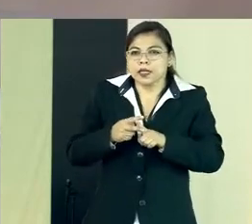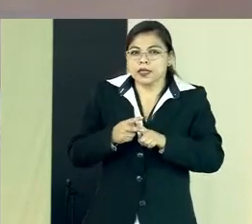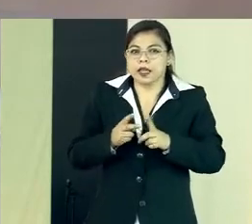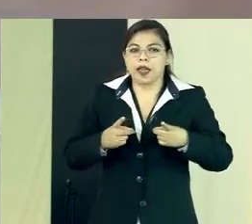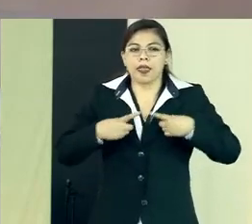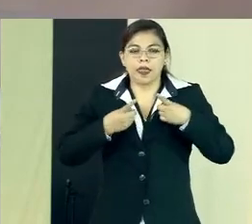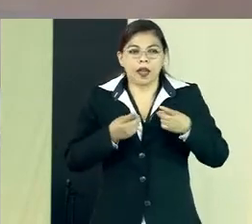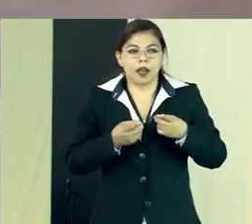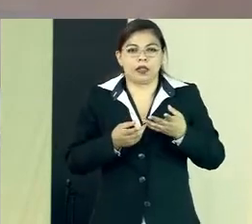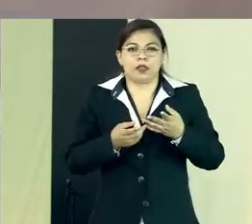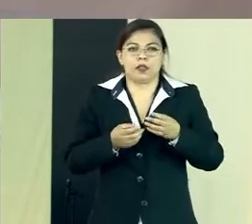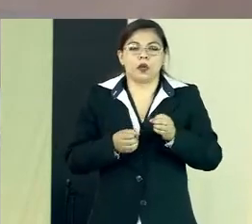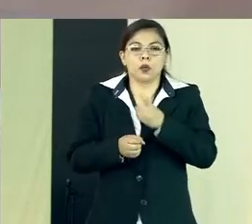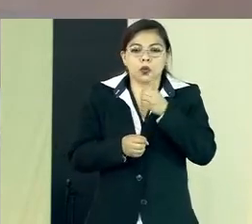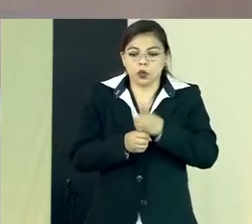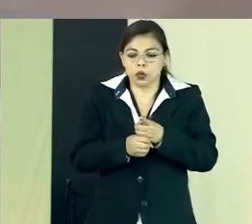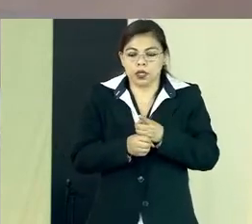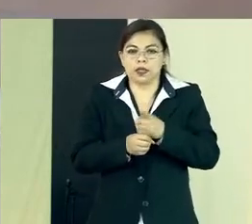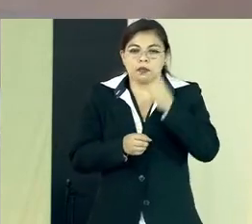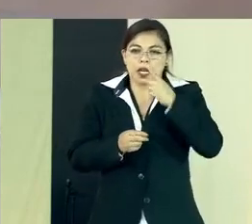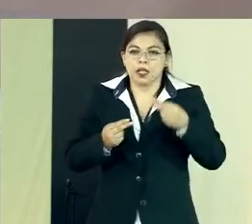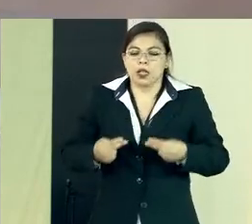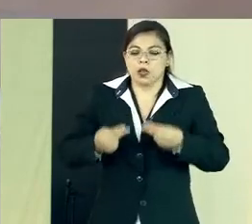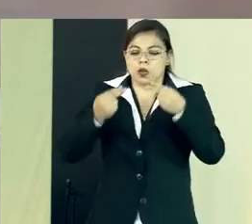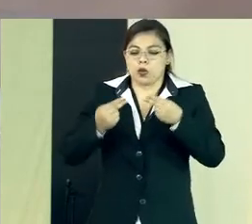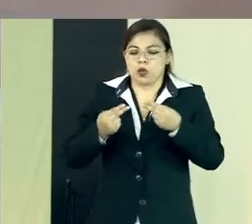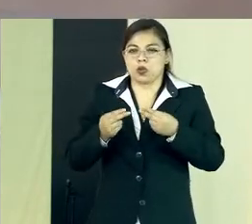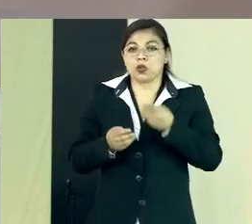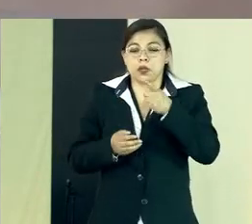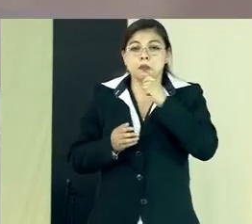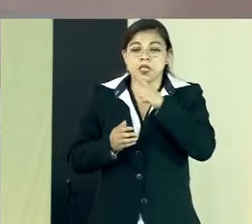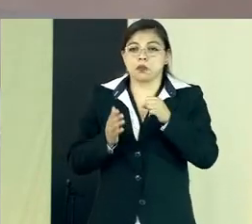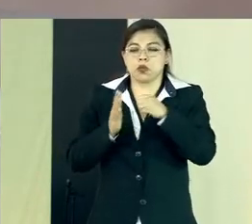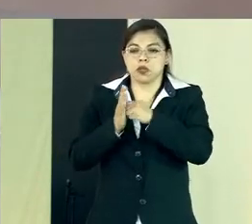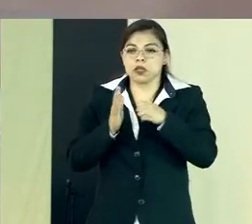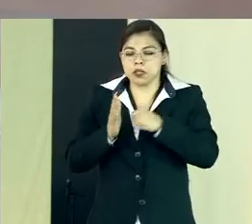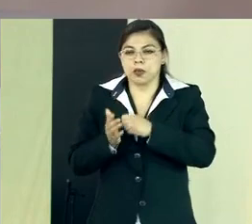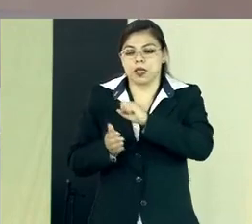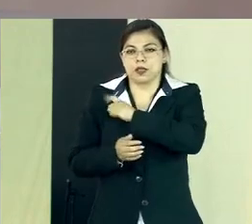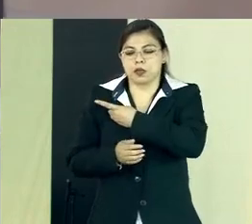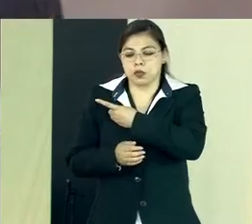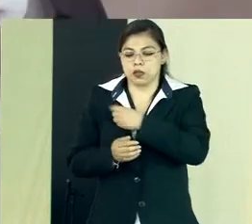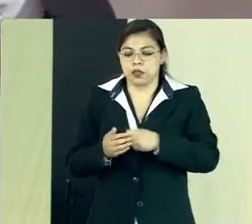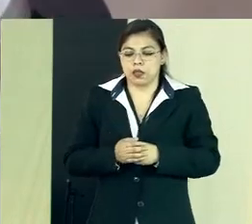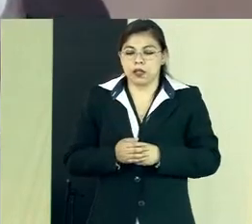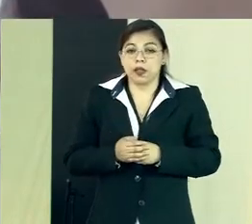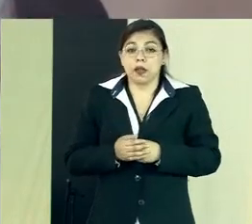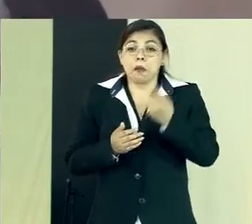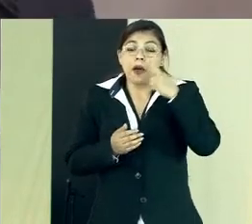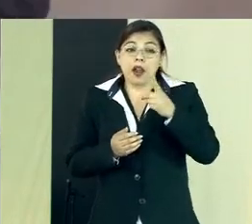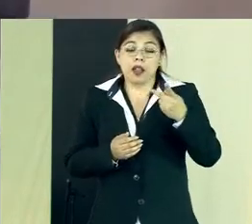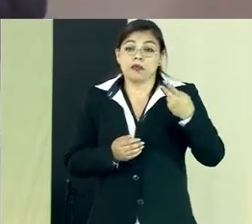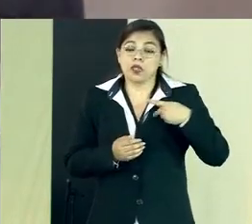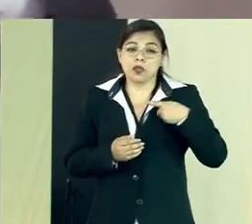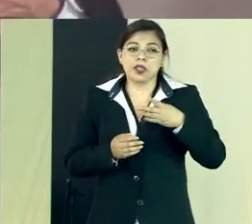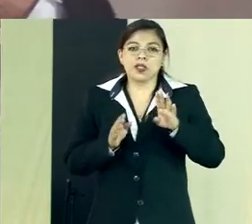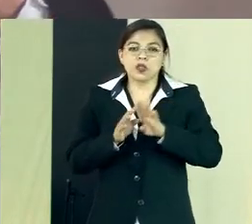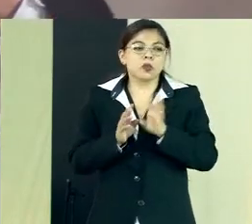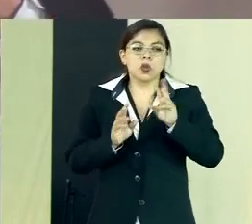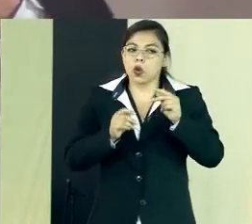se la oportunidad de hacer negocios en el sistema nacional de salud desamparando a las personas